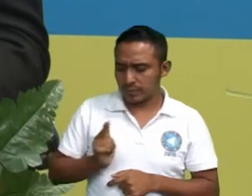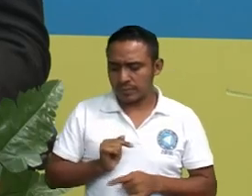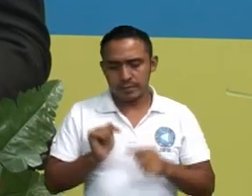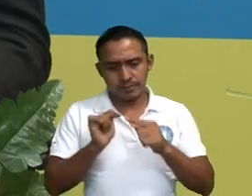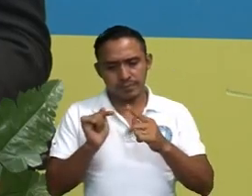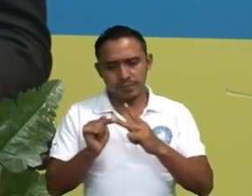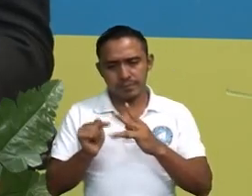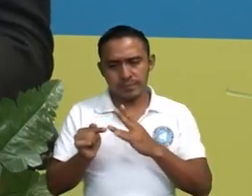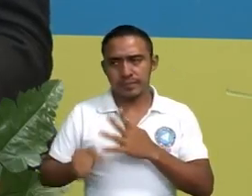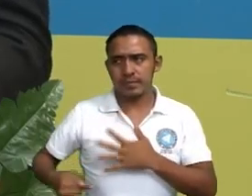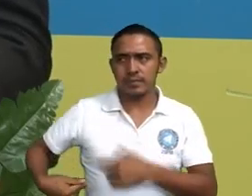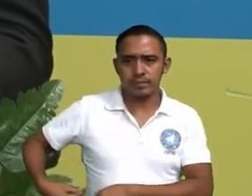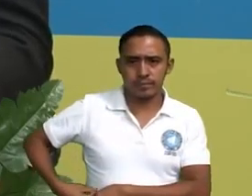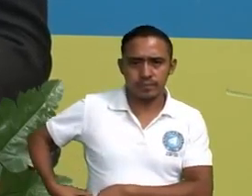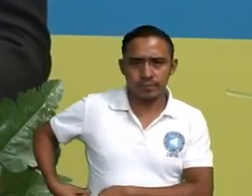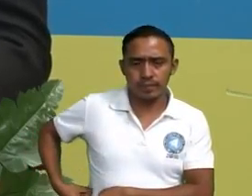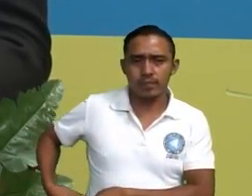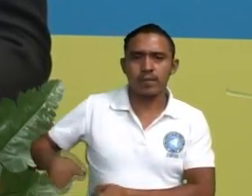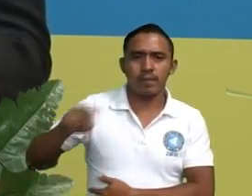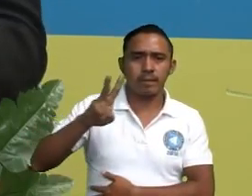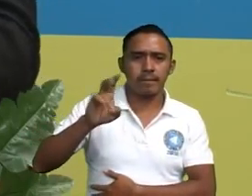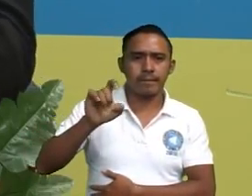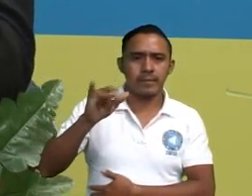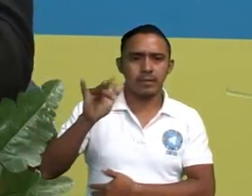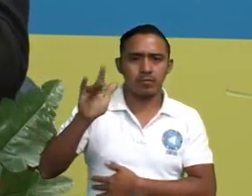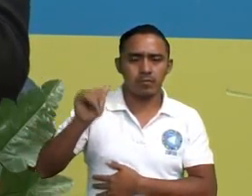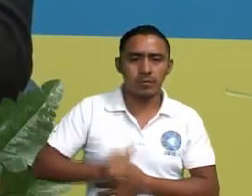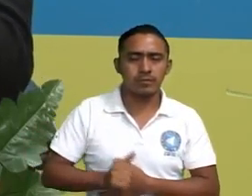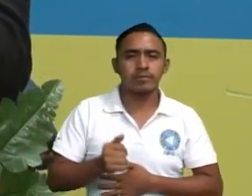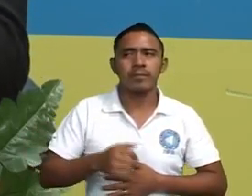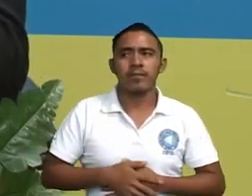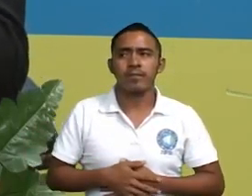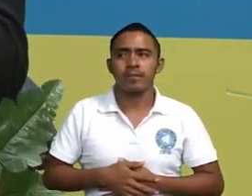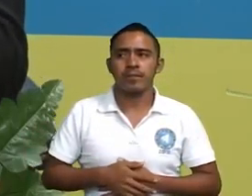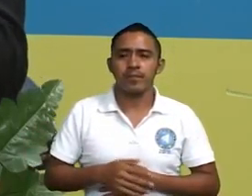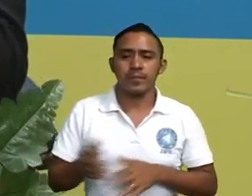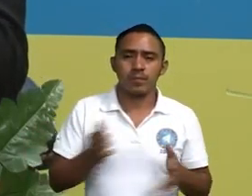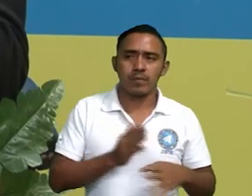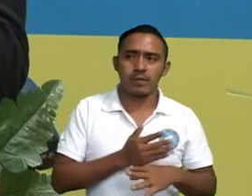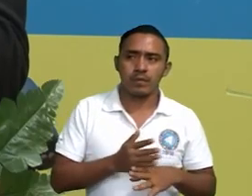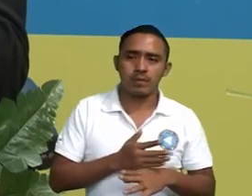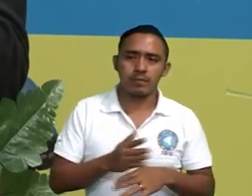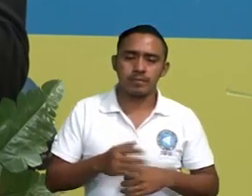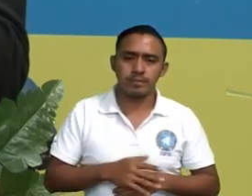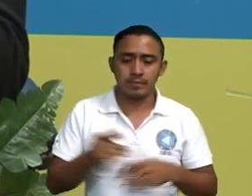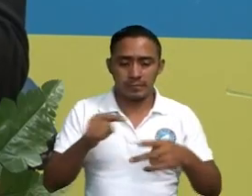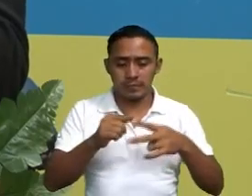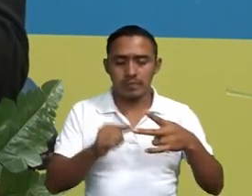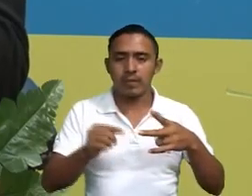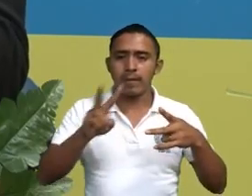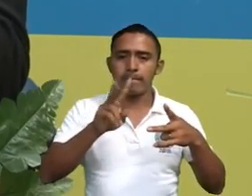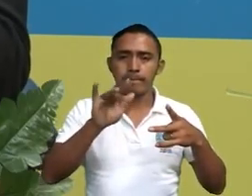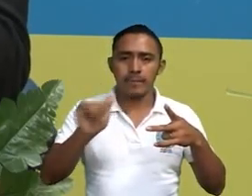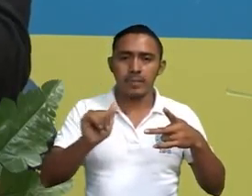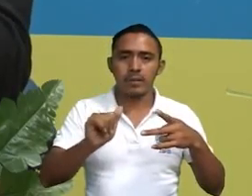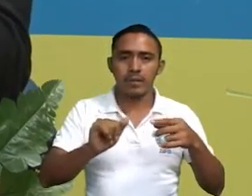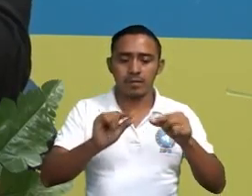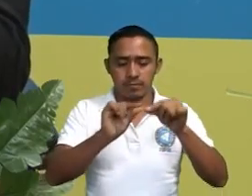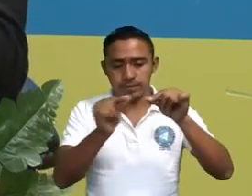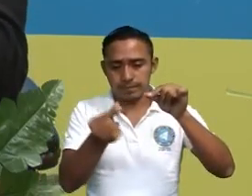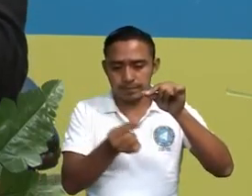se produzcan cálculos en su sistema, ¿no? En la vesícula biliar o en las vías biliares, que no es lo mismo vesícula biliar y vía biliar. La vía biliar son los conductos